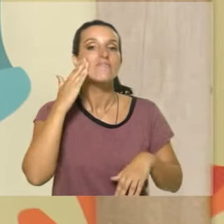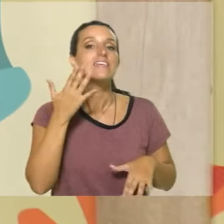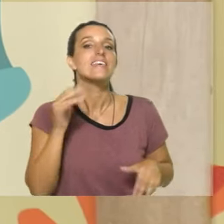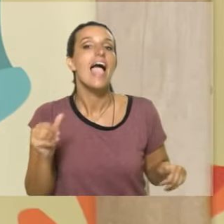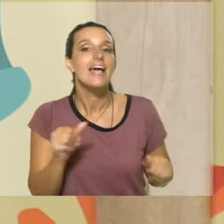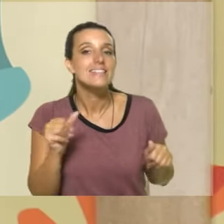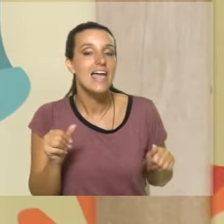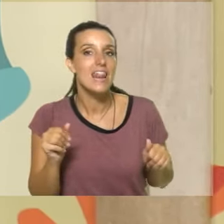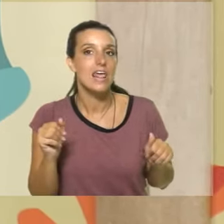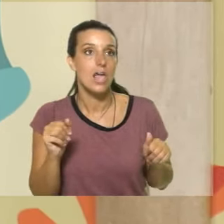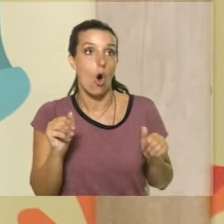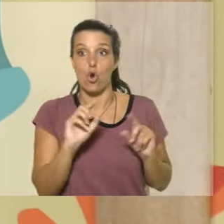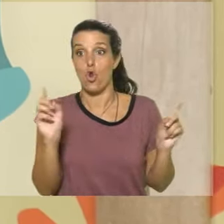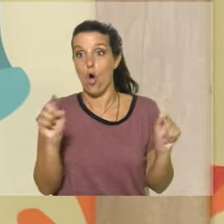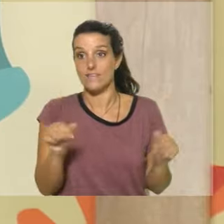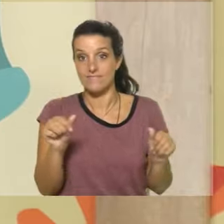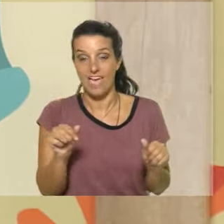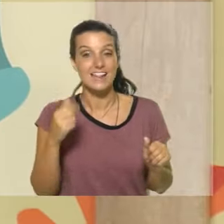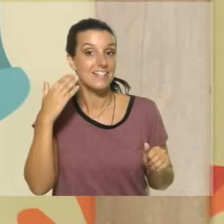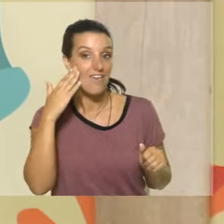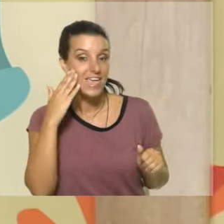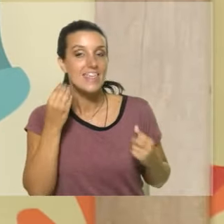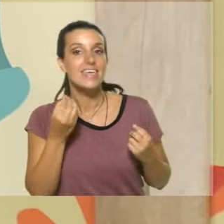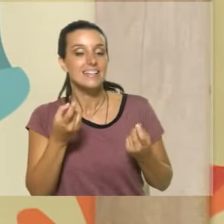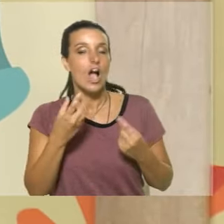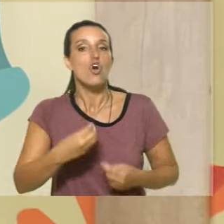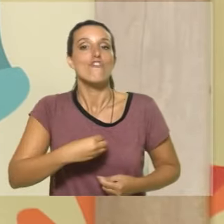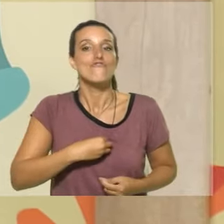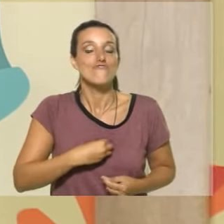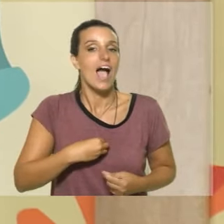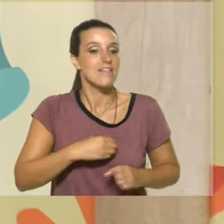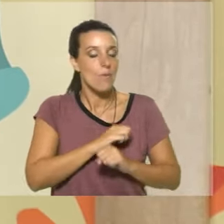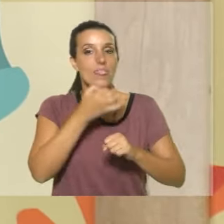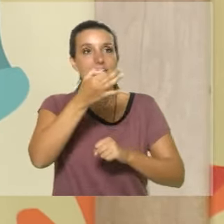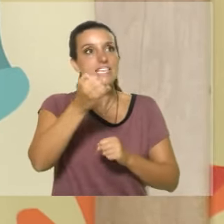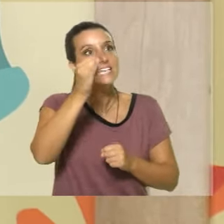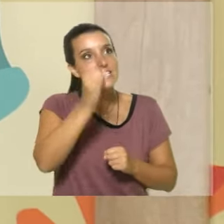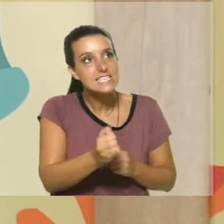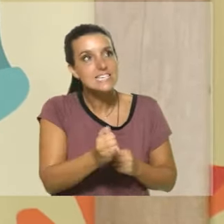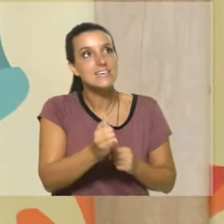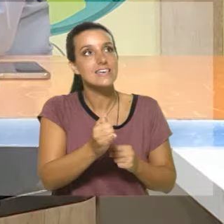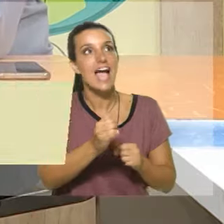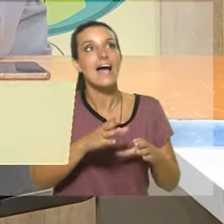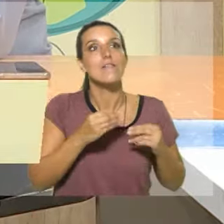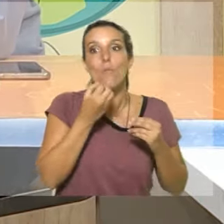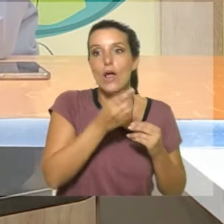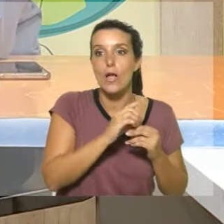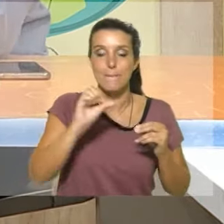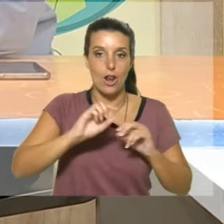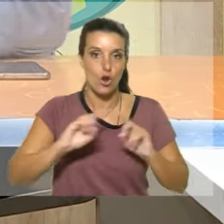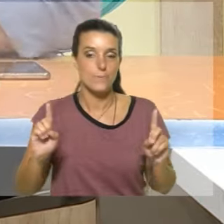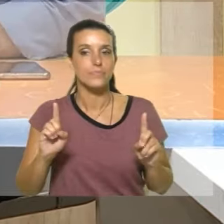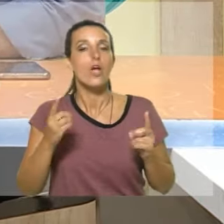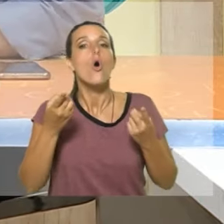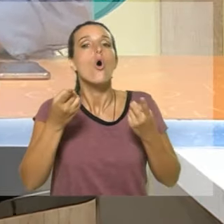hacer Qué es lo que no tienen que hacer y tengan esa confianza para poder decir si a lo bueno y no a lo malo constructor de relaciones es